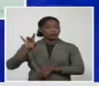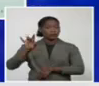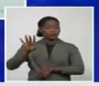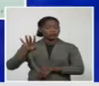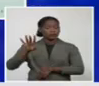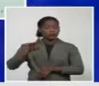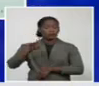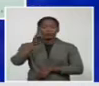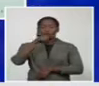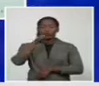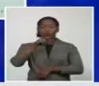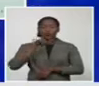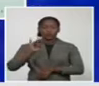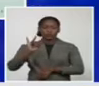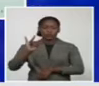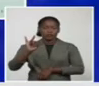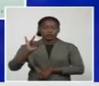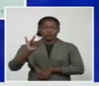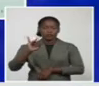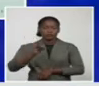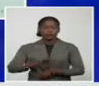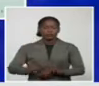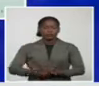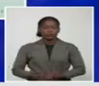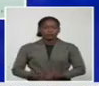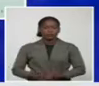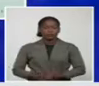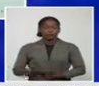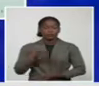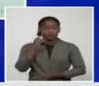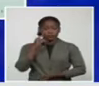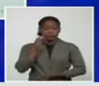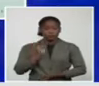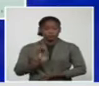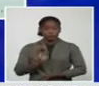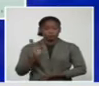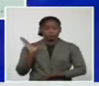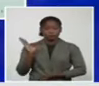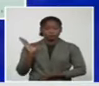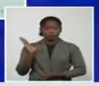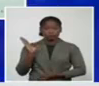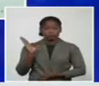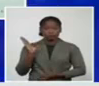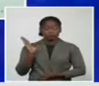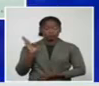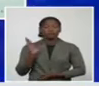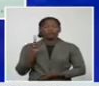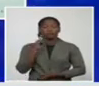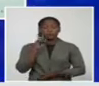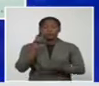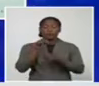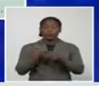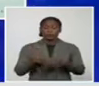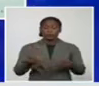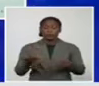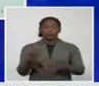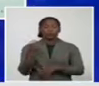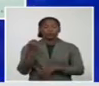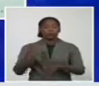Cotorro 7. Cifra elevada y disperso en todo el territorio de la